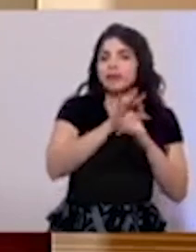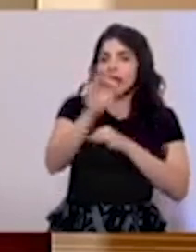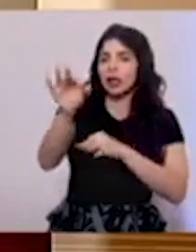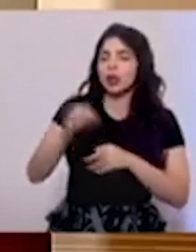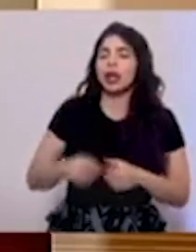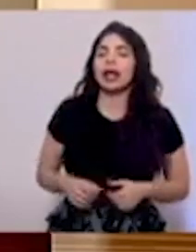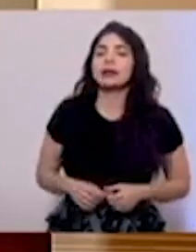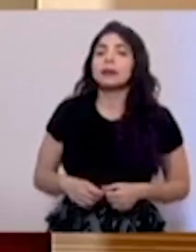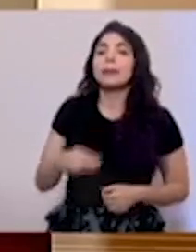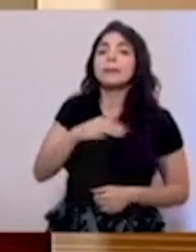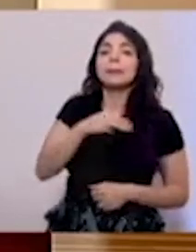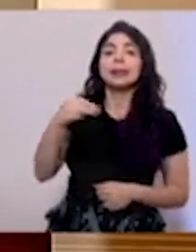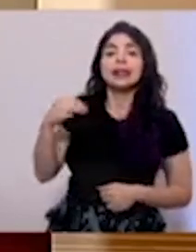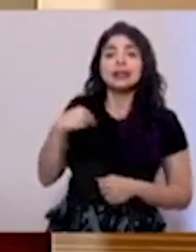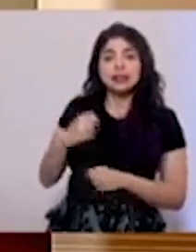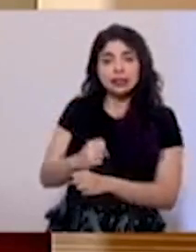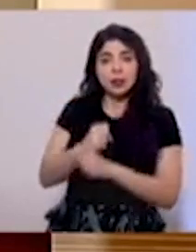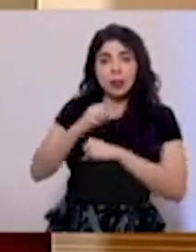Bueno,